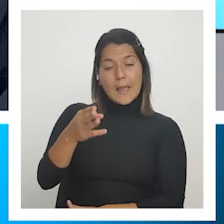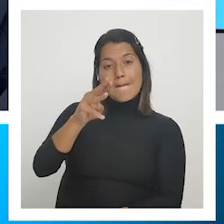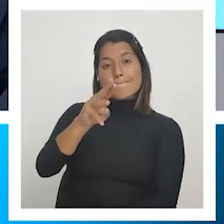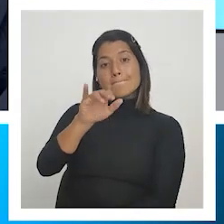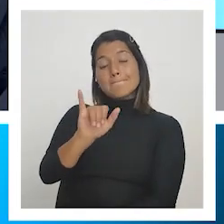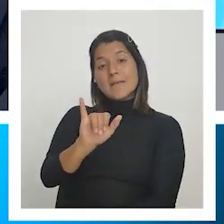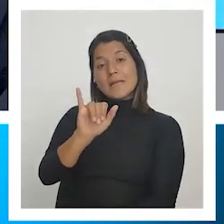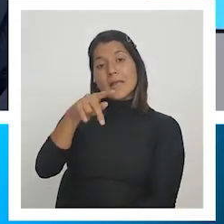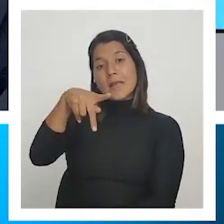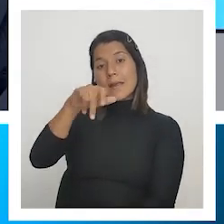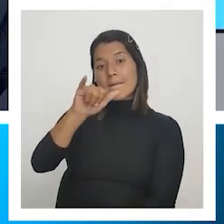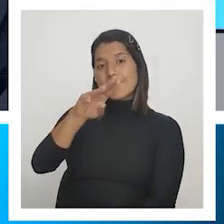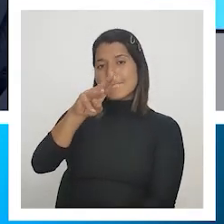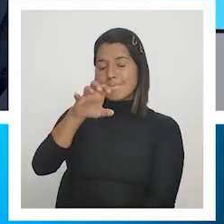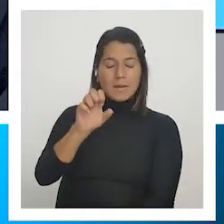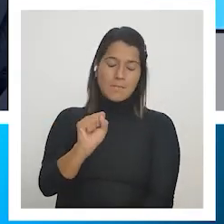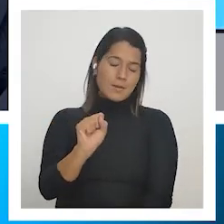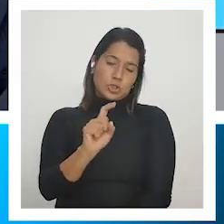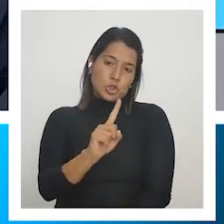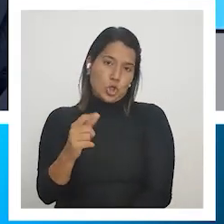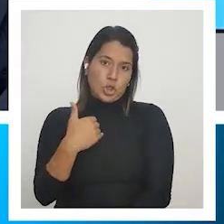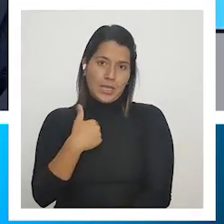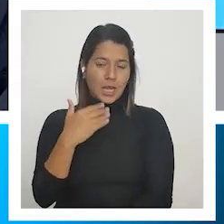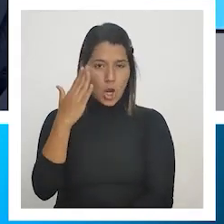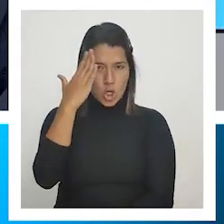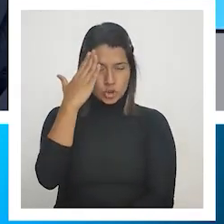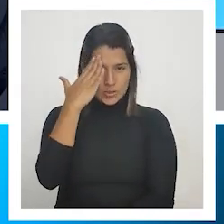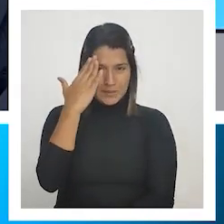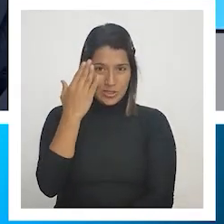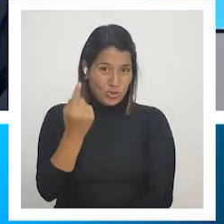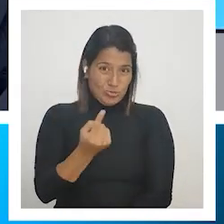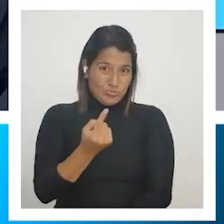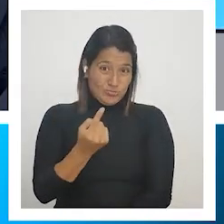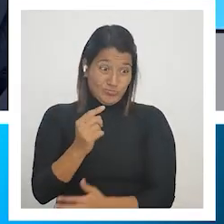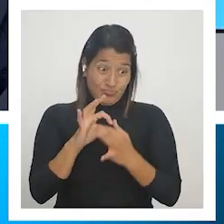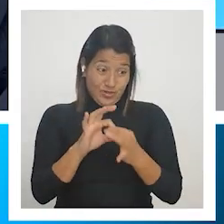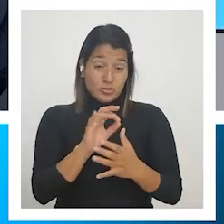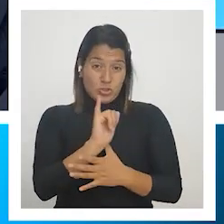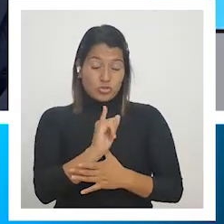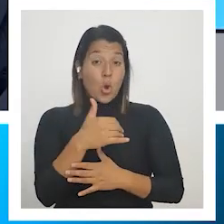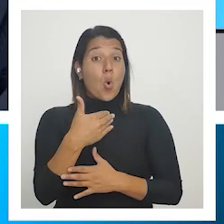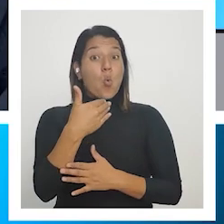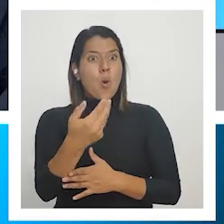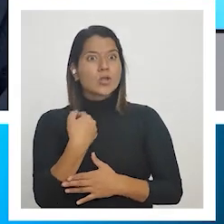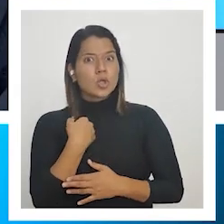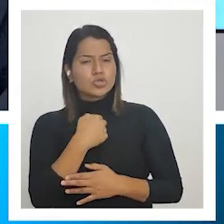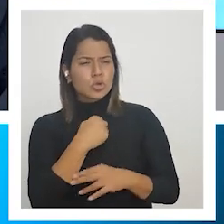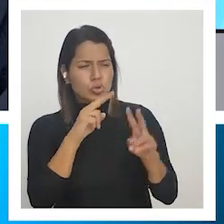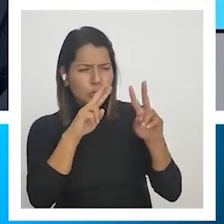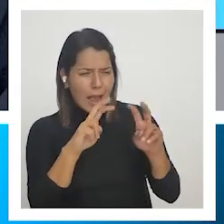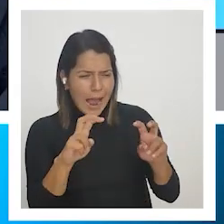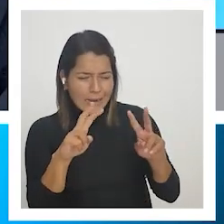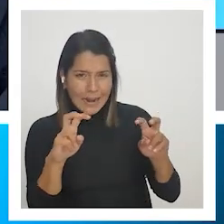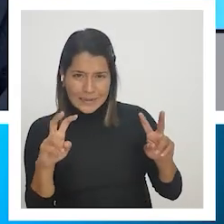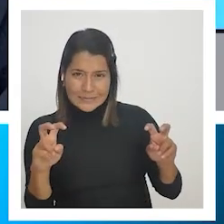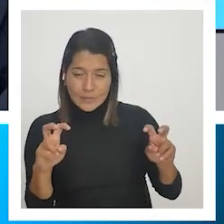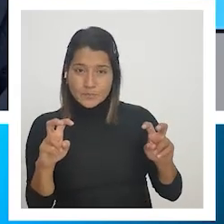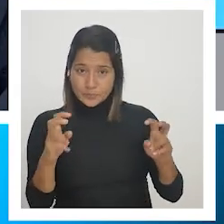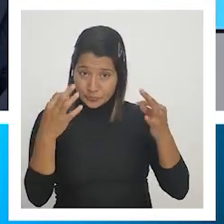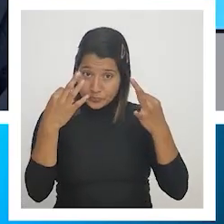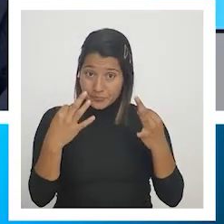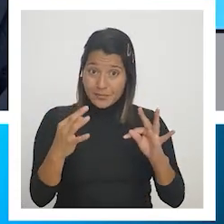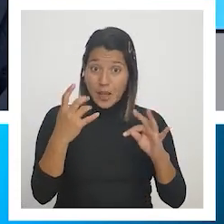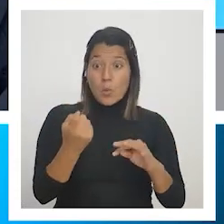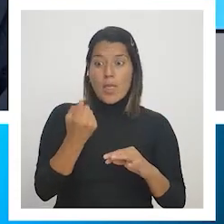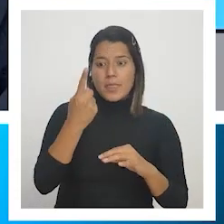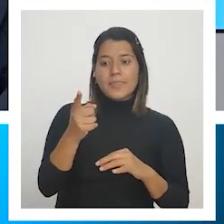esto. Y esto, cuando hacemos un análisis de mercado, tratamos de entender el mercado, pero tratamos de ver qué tienen las empresas. Bueno,